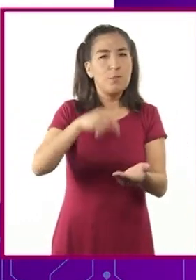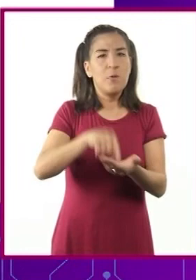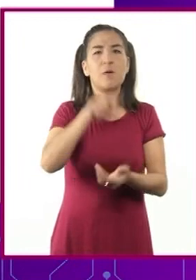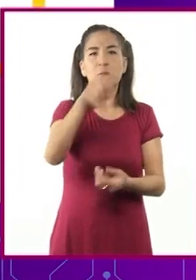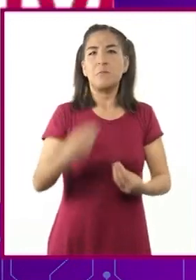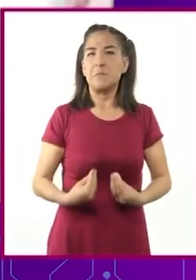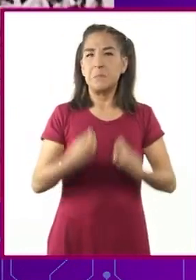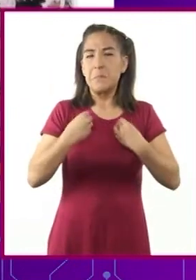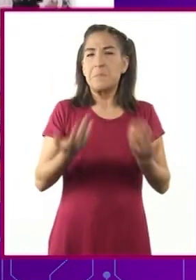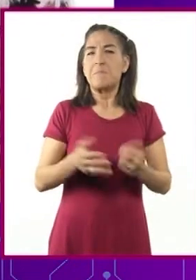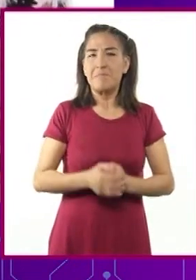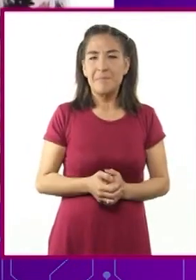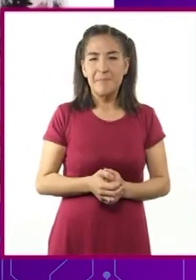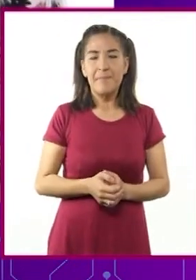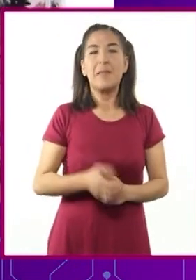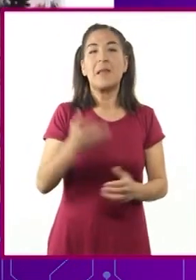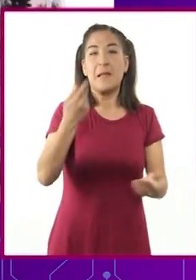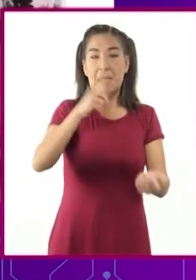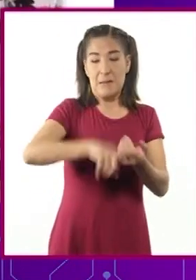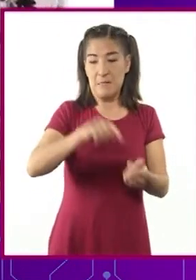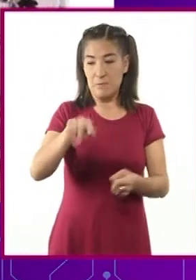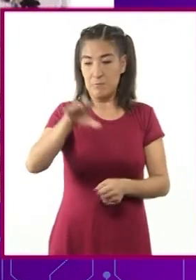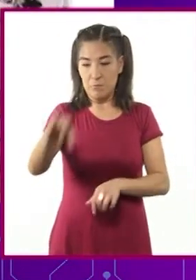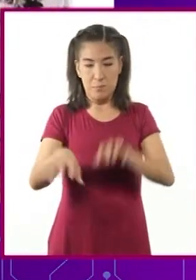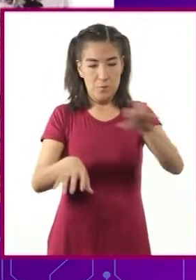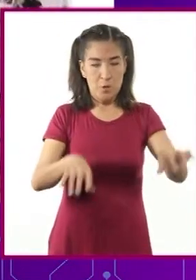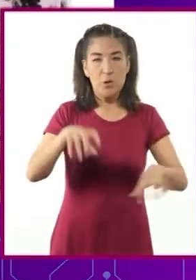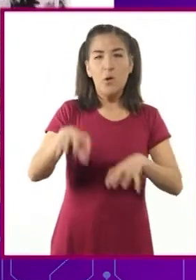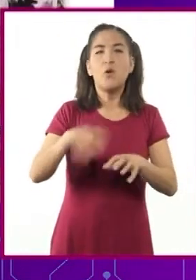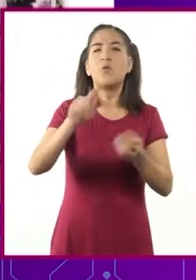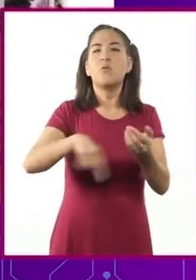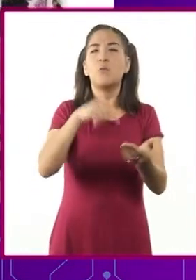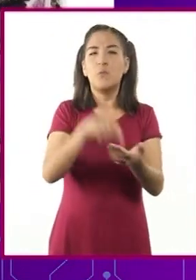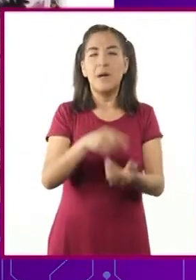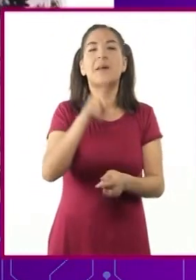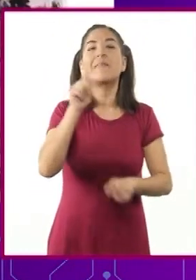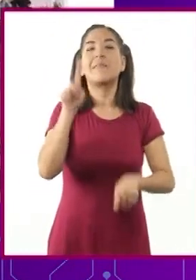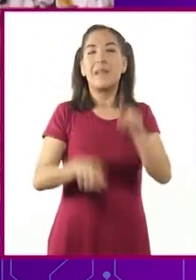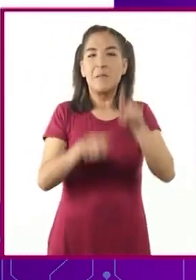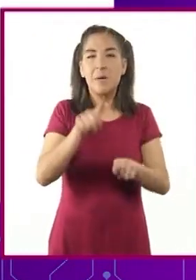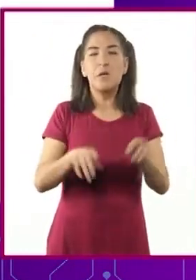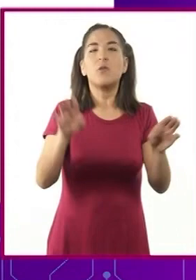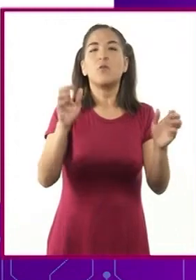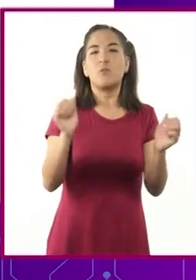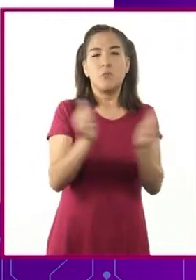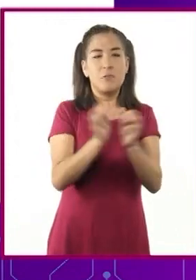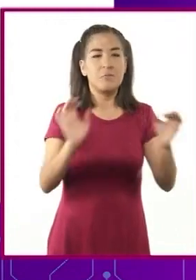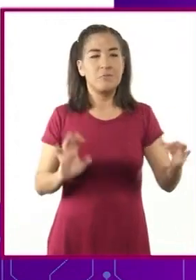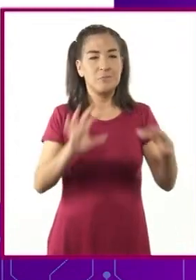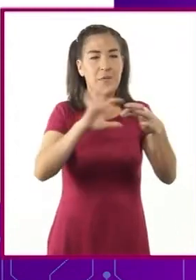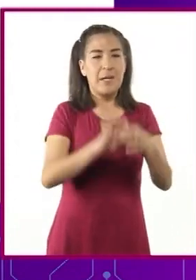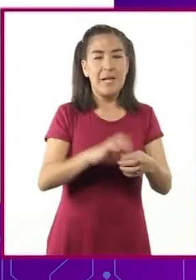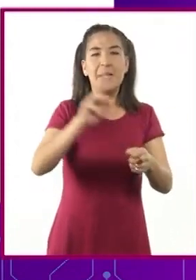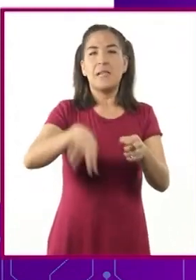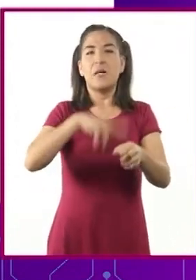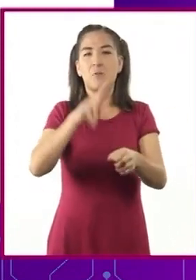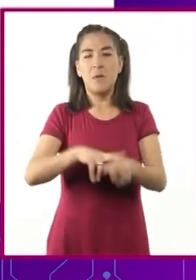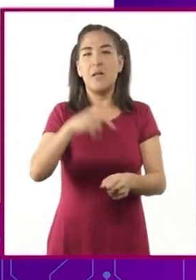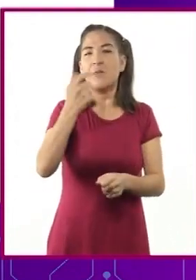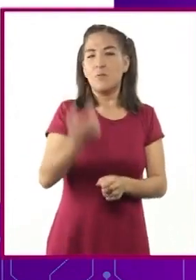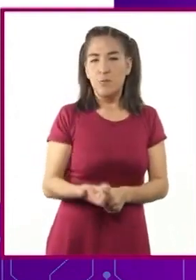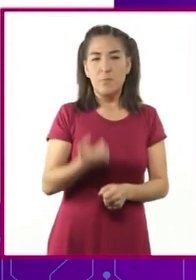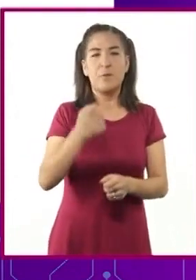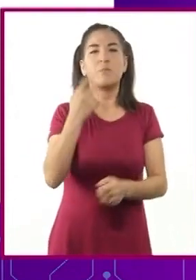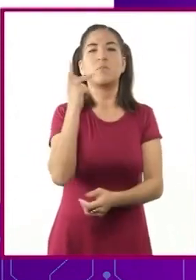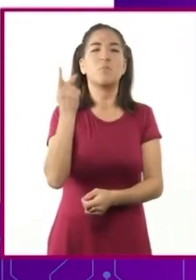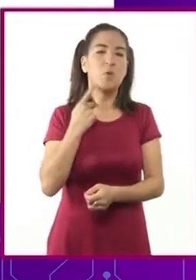vives? La distribución de la población en el espacio geográfico depende de componentes naturales, económicos,